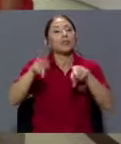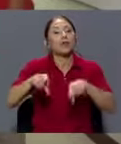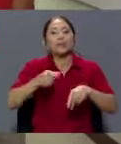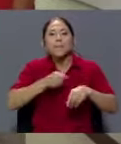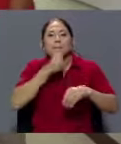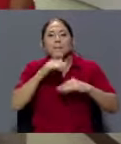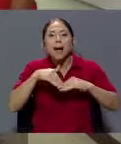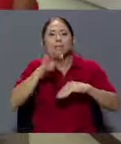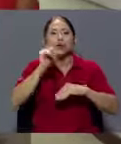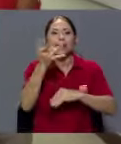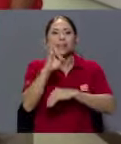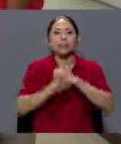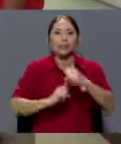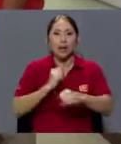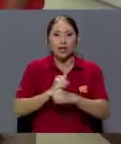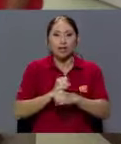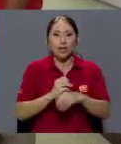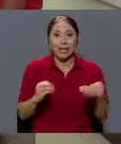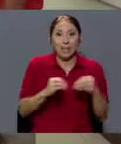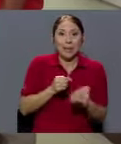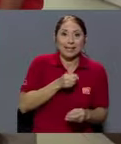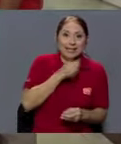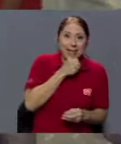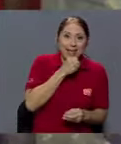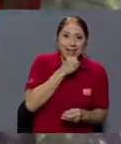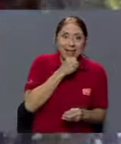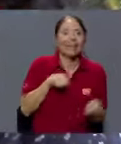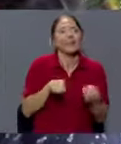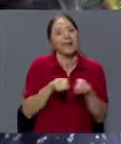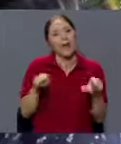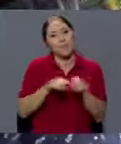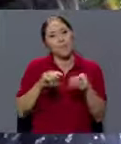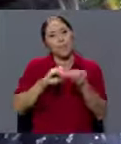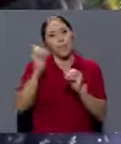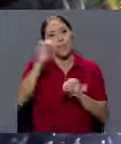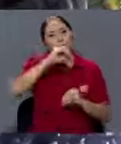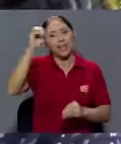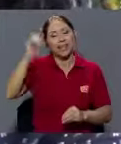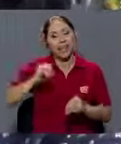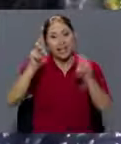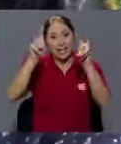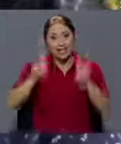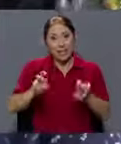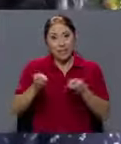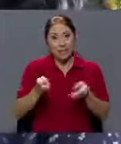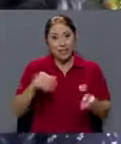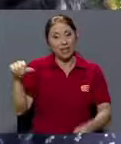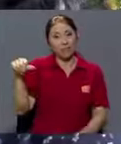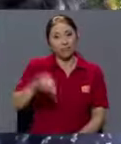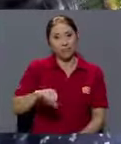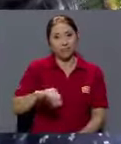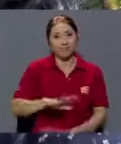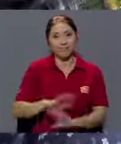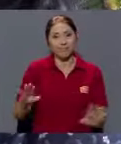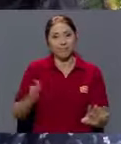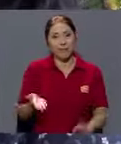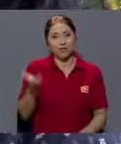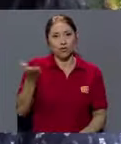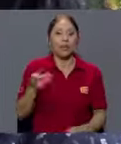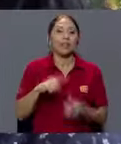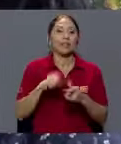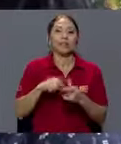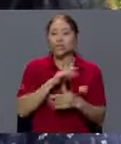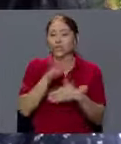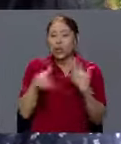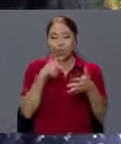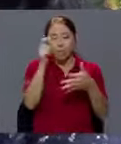a 18 años. O sea, cuando hay más edad, mayor es el nivel también de aplazamiento en las pruebas. Entonces hemos encontrado, ¿verdad?, que todos